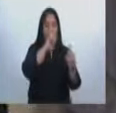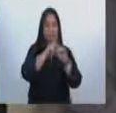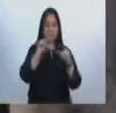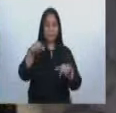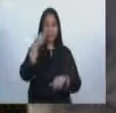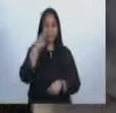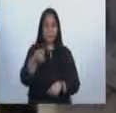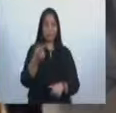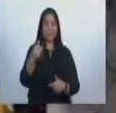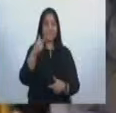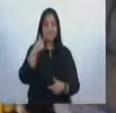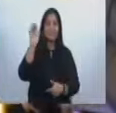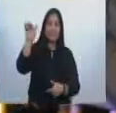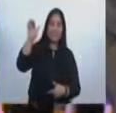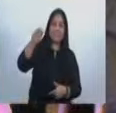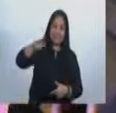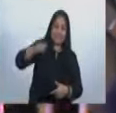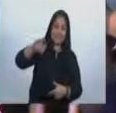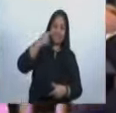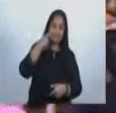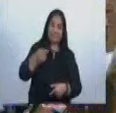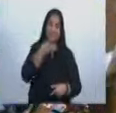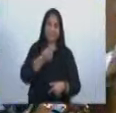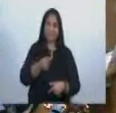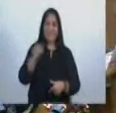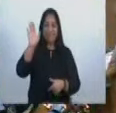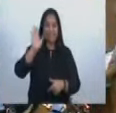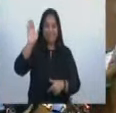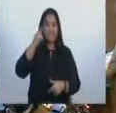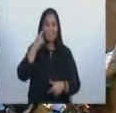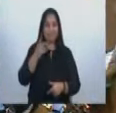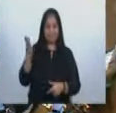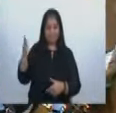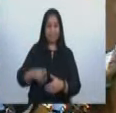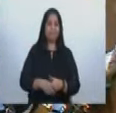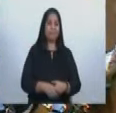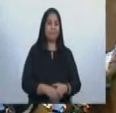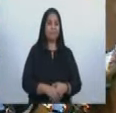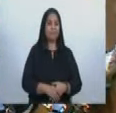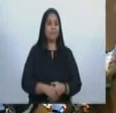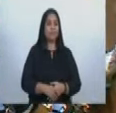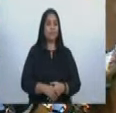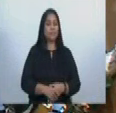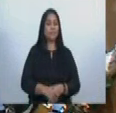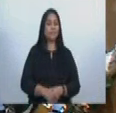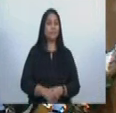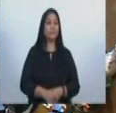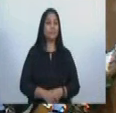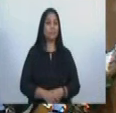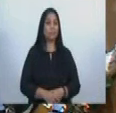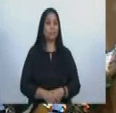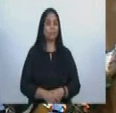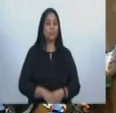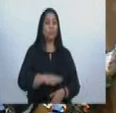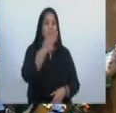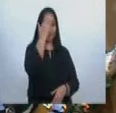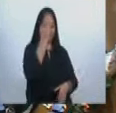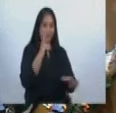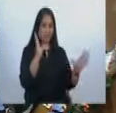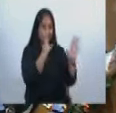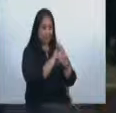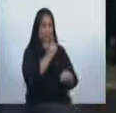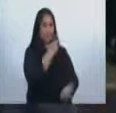insistentemente me han estado pidiendo la palabra vamos contigo misma dinámica muy buenas noches